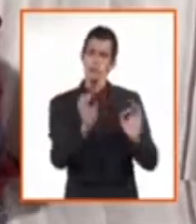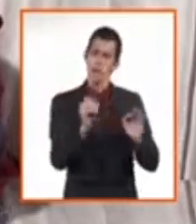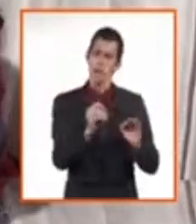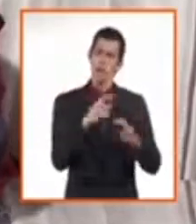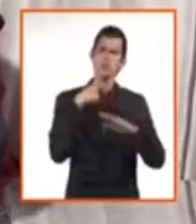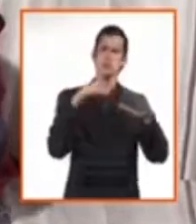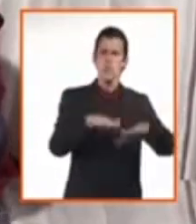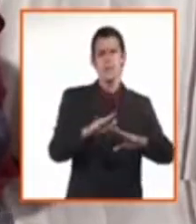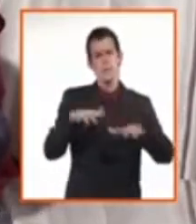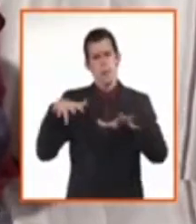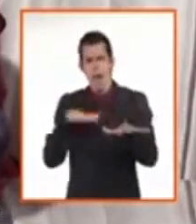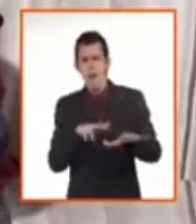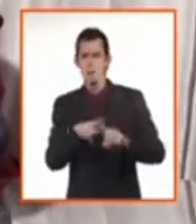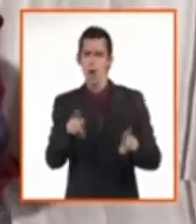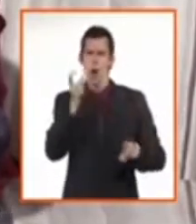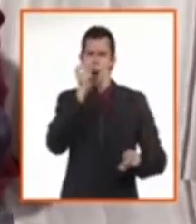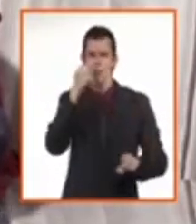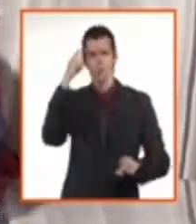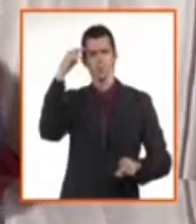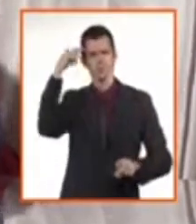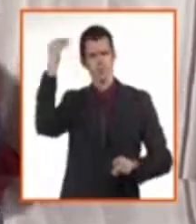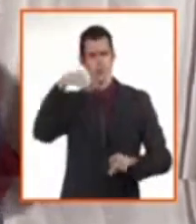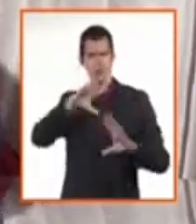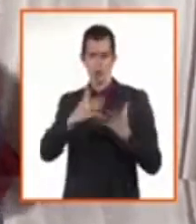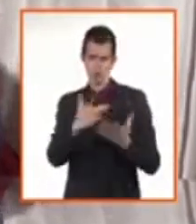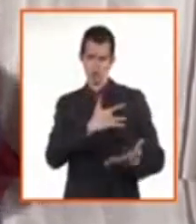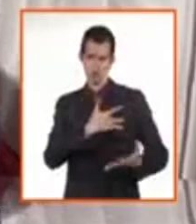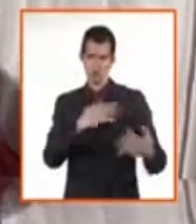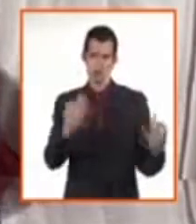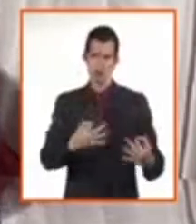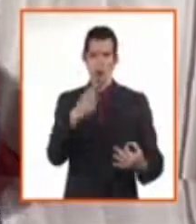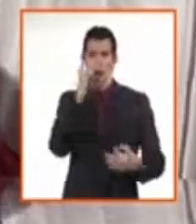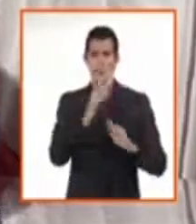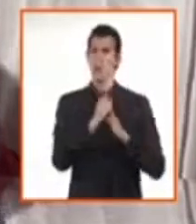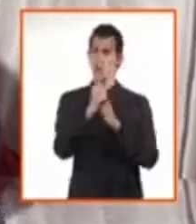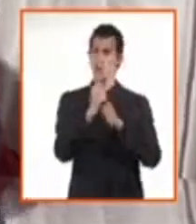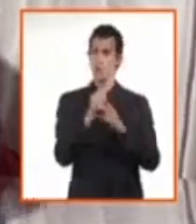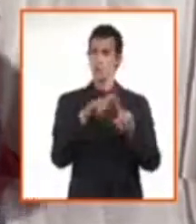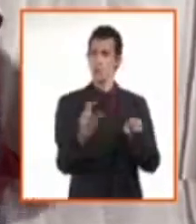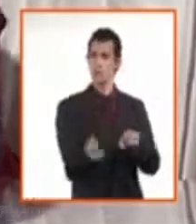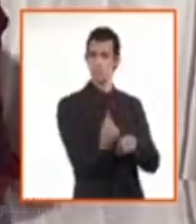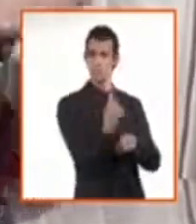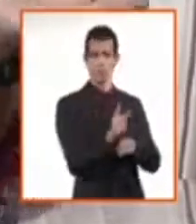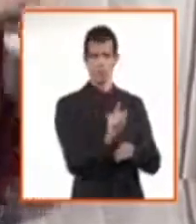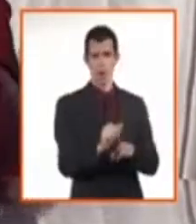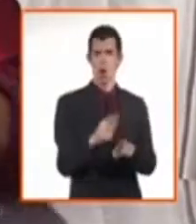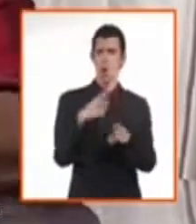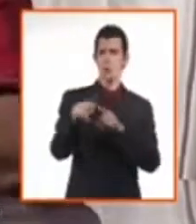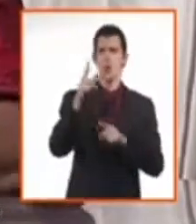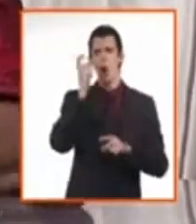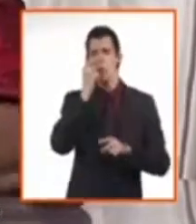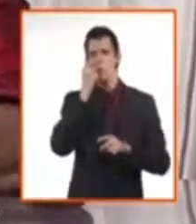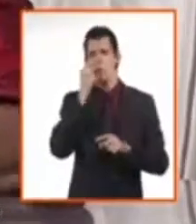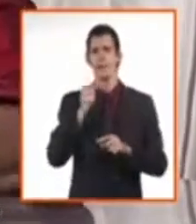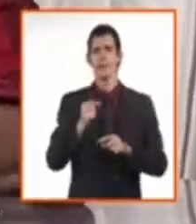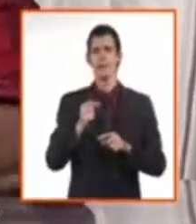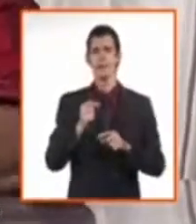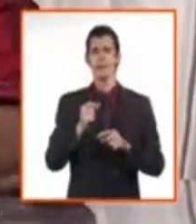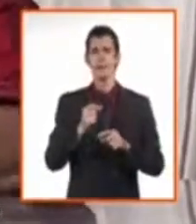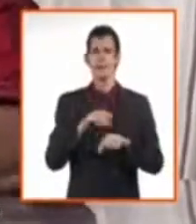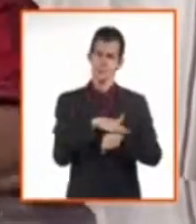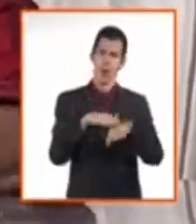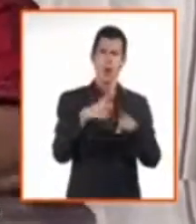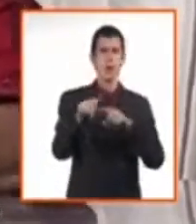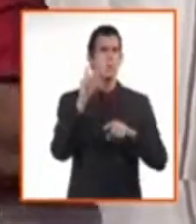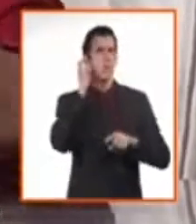sociales que ha llevado el liderazgo de esto él solo no a mí me emocionó oír a gail walker diciendo que ella también representaba